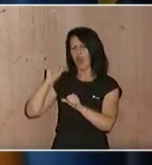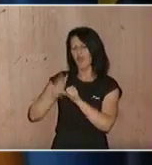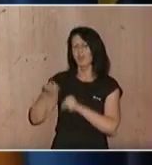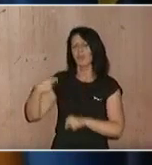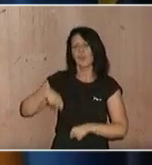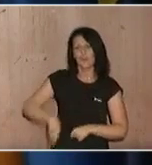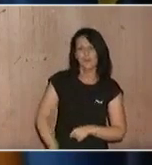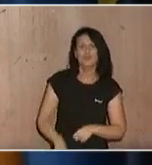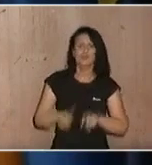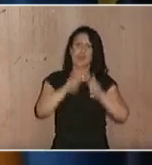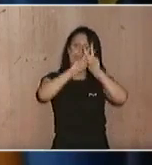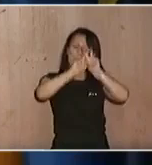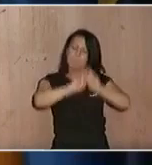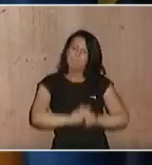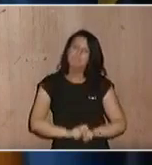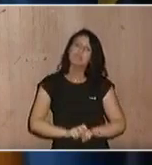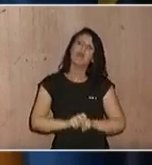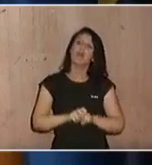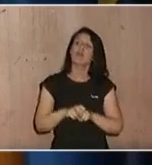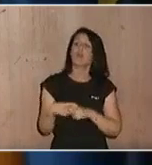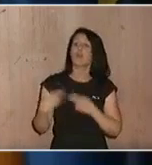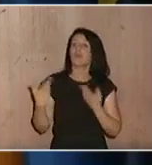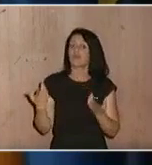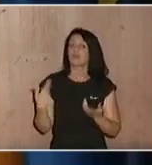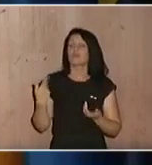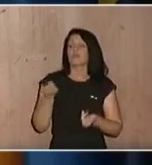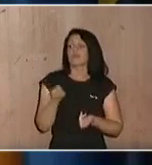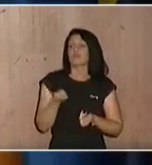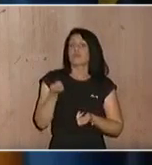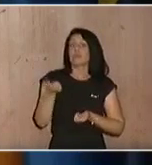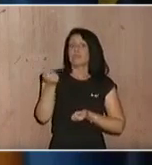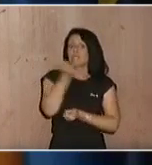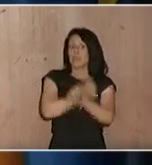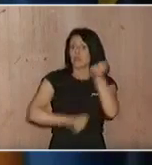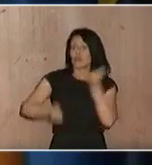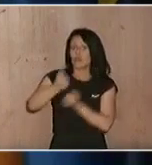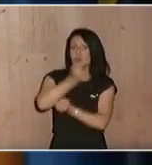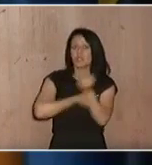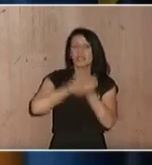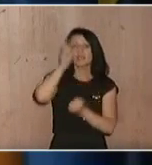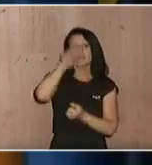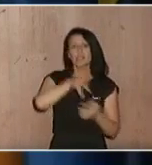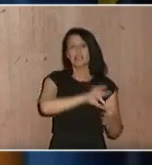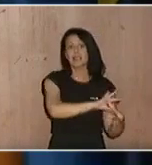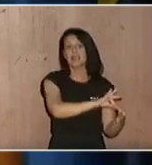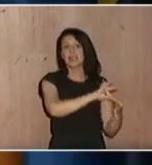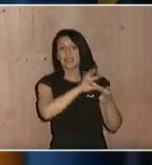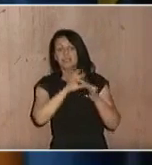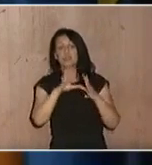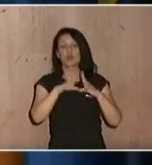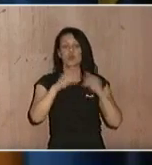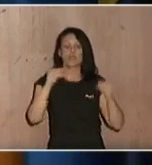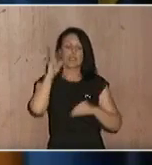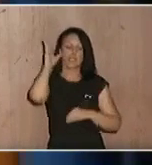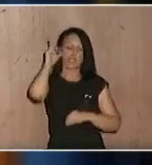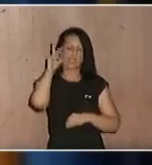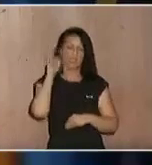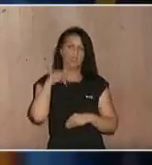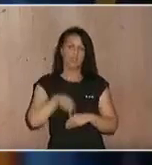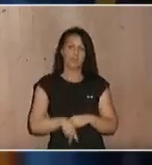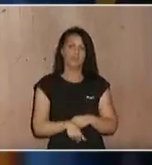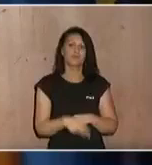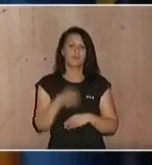e investigadora, por sus contribuciones a la economía, por sus relaciones con nuestra universidad y por